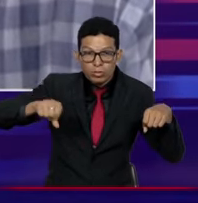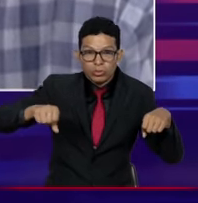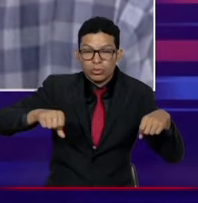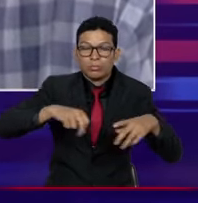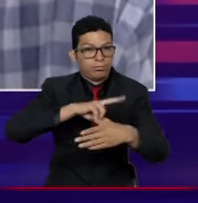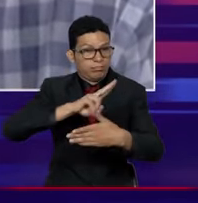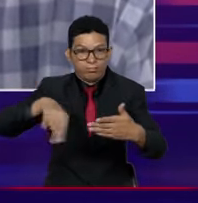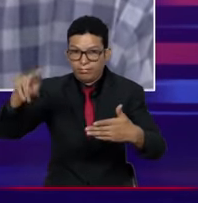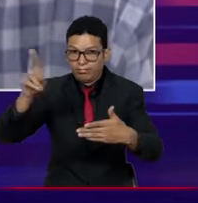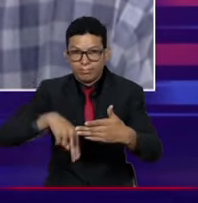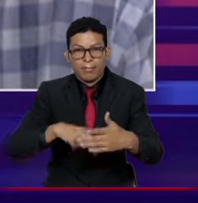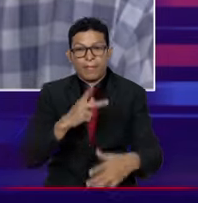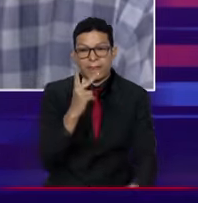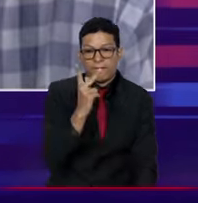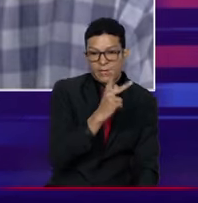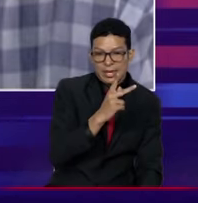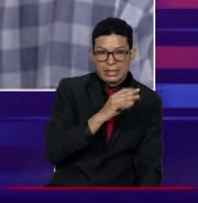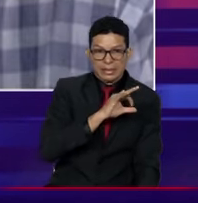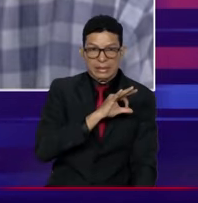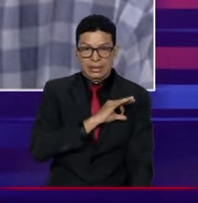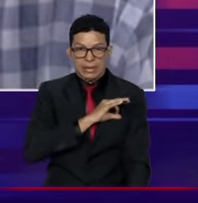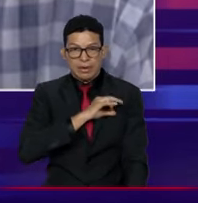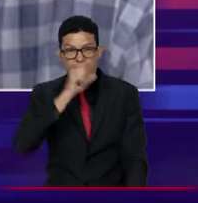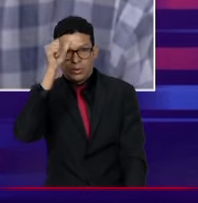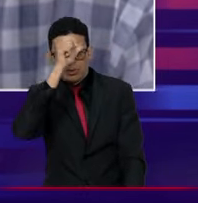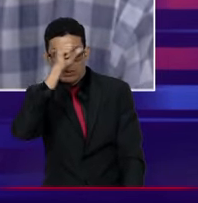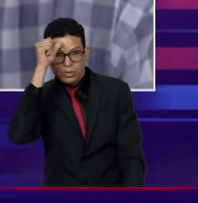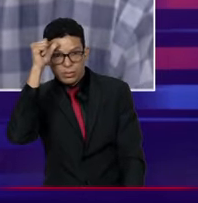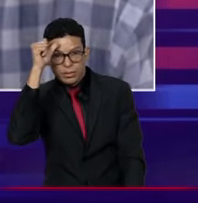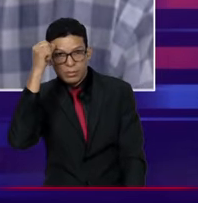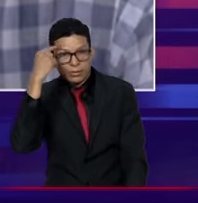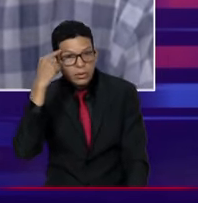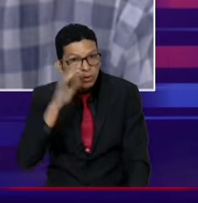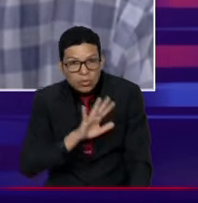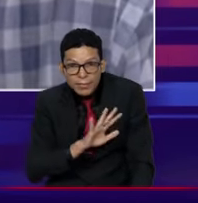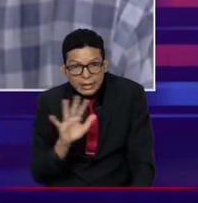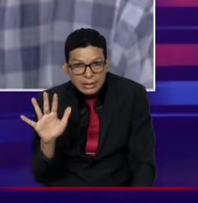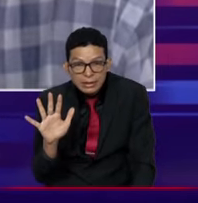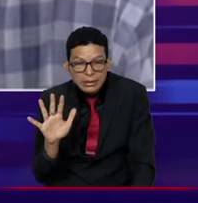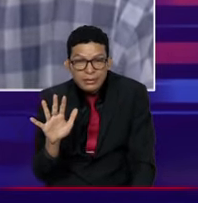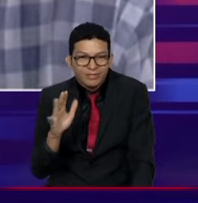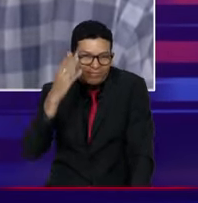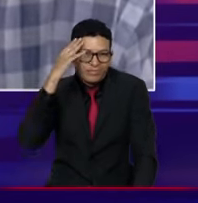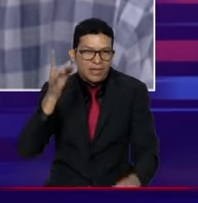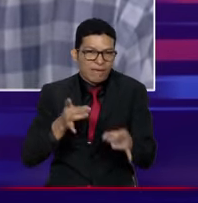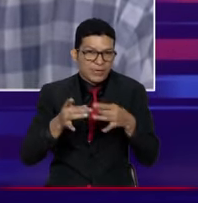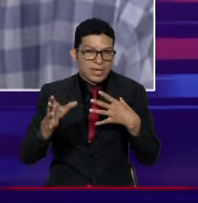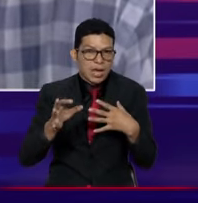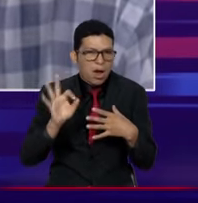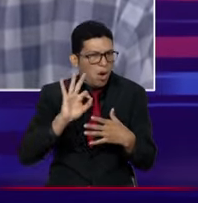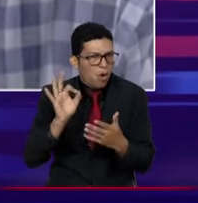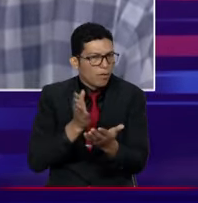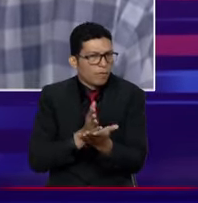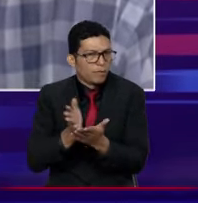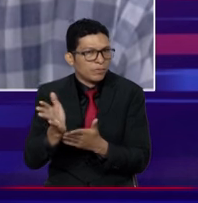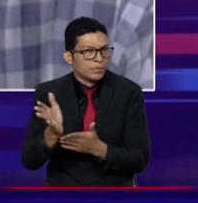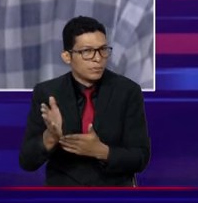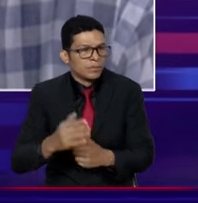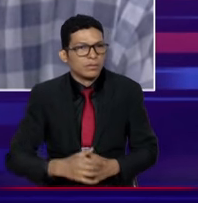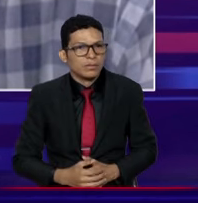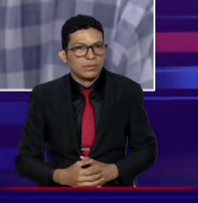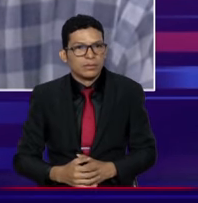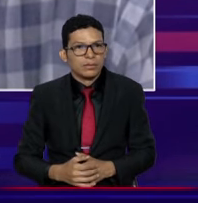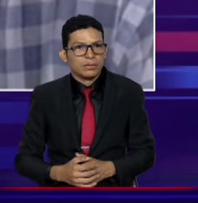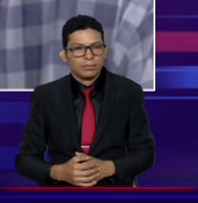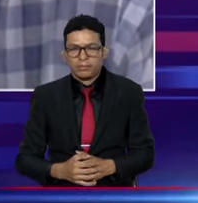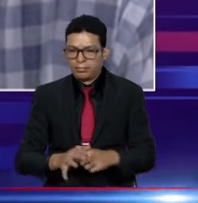de las motos, viernes, sábado y domingo, ¿está pensado solo para este fin de semana cuando se celebra pues esta fecha tan especial de las madres?